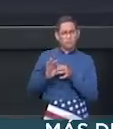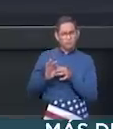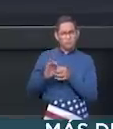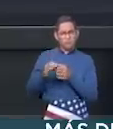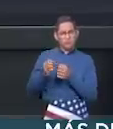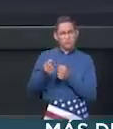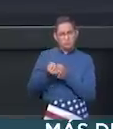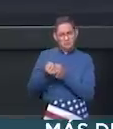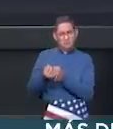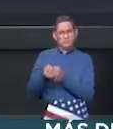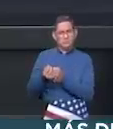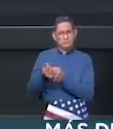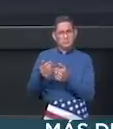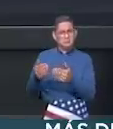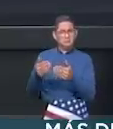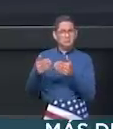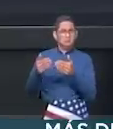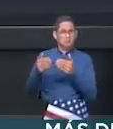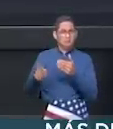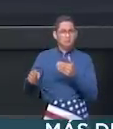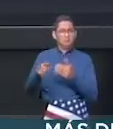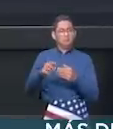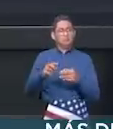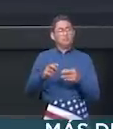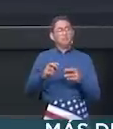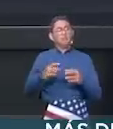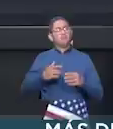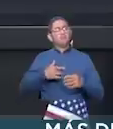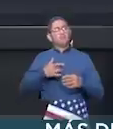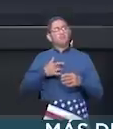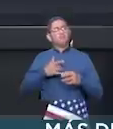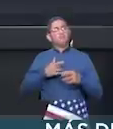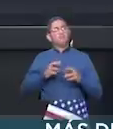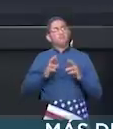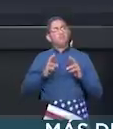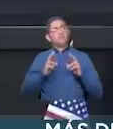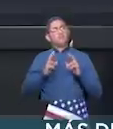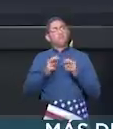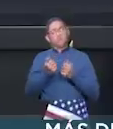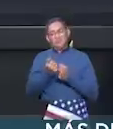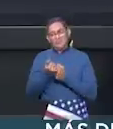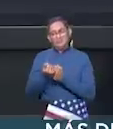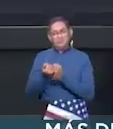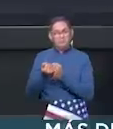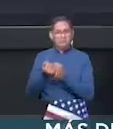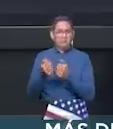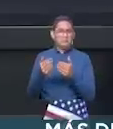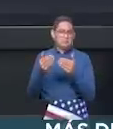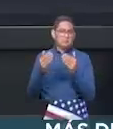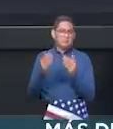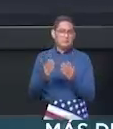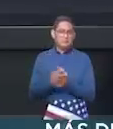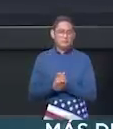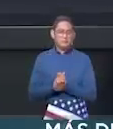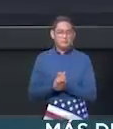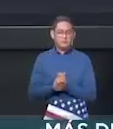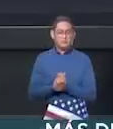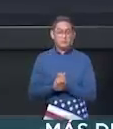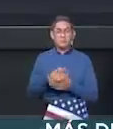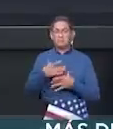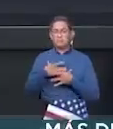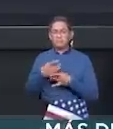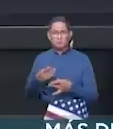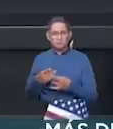esperanza aquí en este país al continuar nuestra ayuda al pueblo panameño no solo en el sector de salud